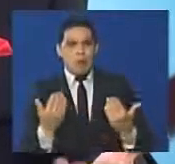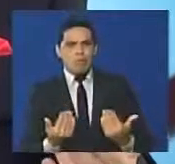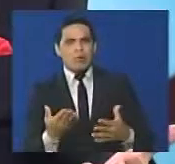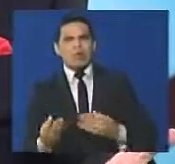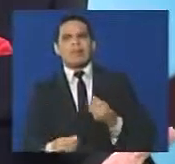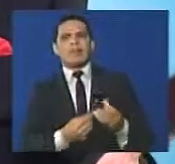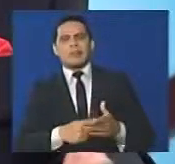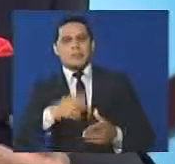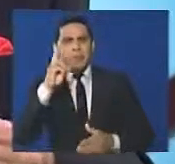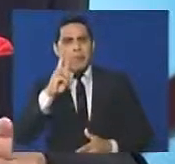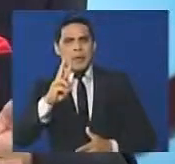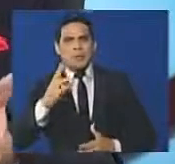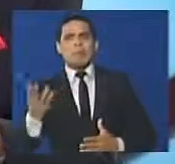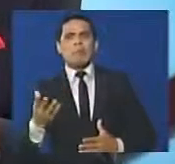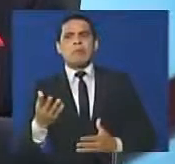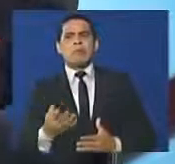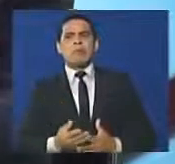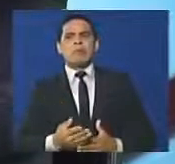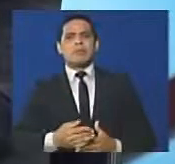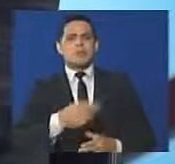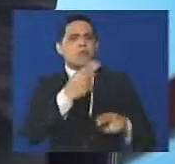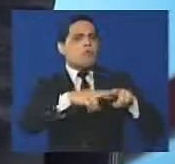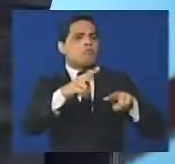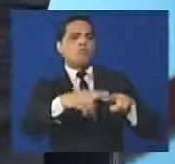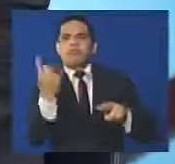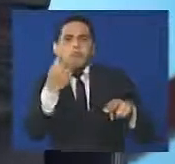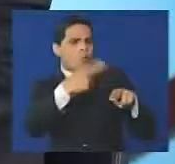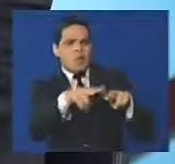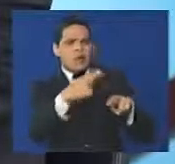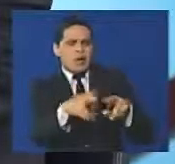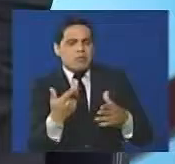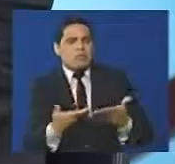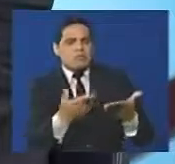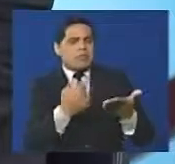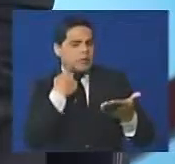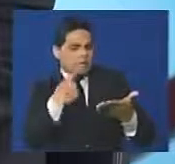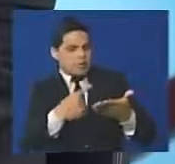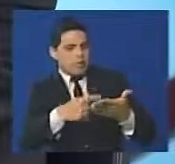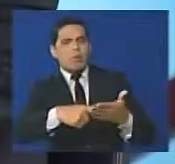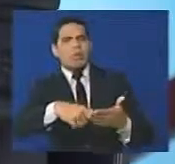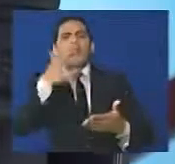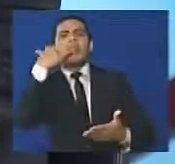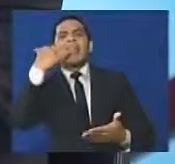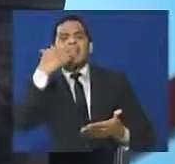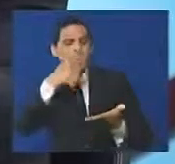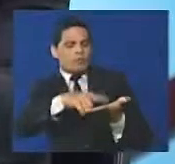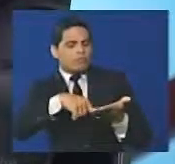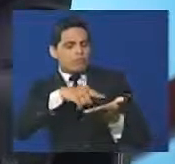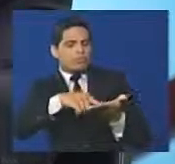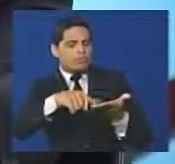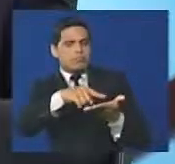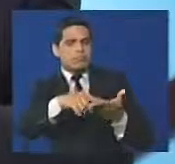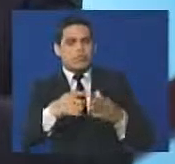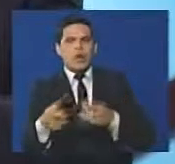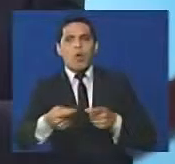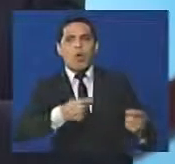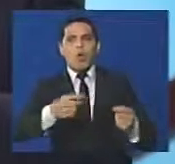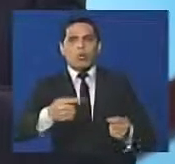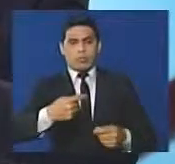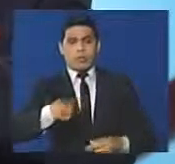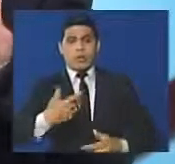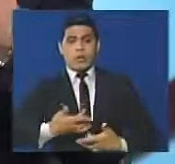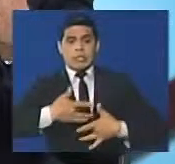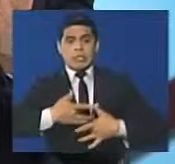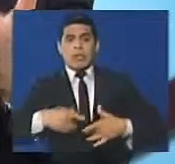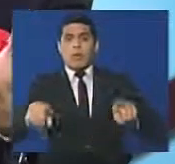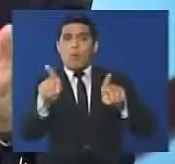actualmente cómo está la situación, que a cualquier niño usted pone la mano un teléfono cualquier y lo domina. Entonces uno se